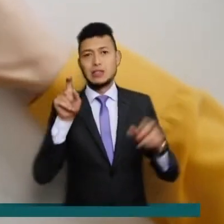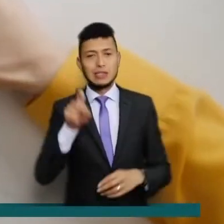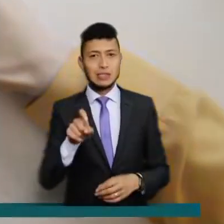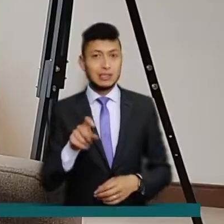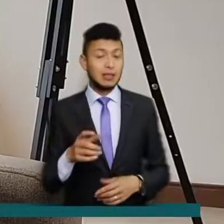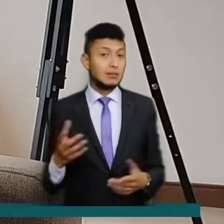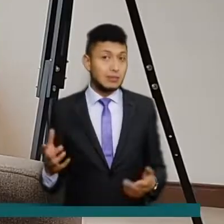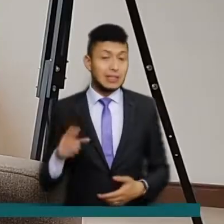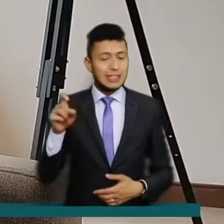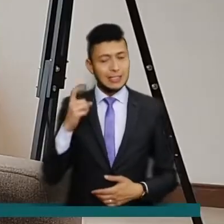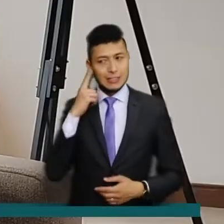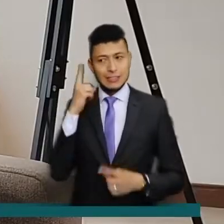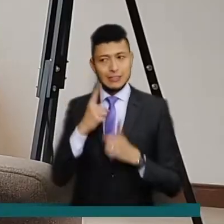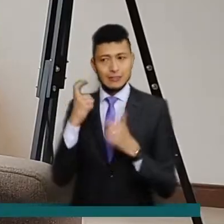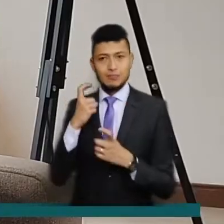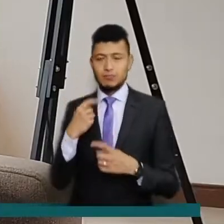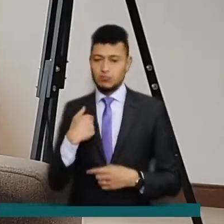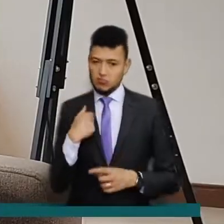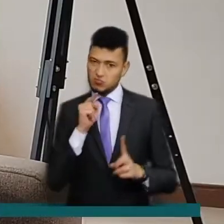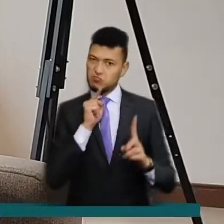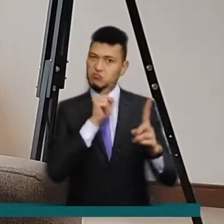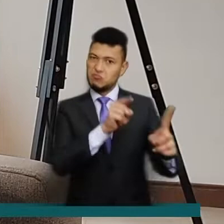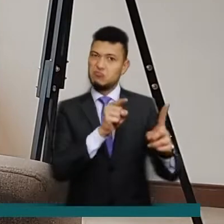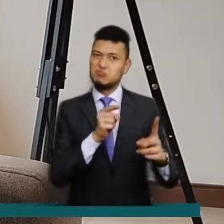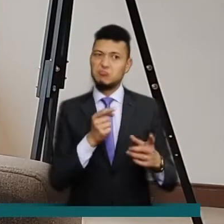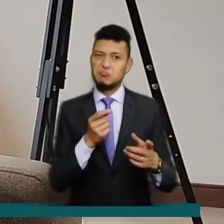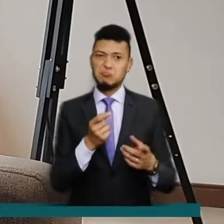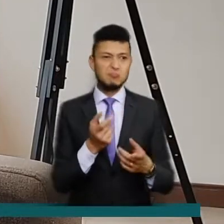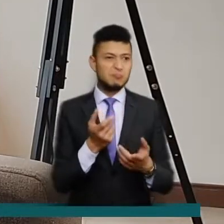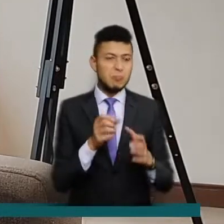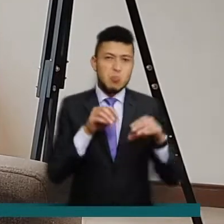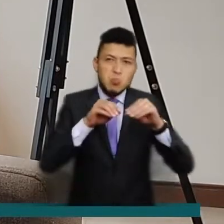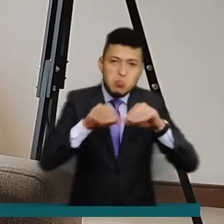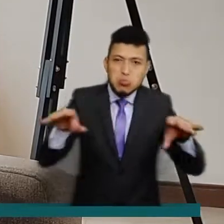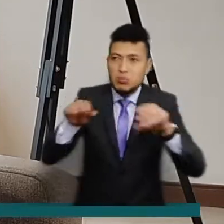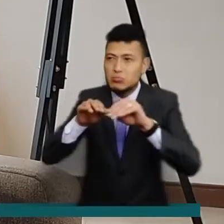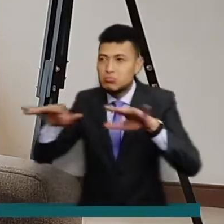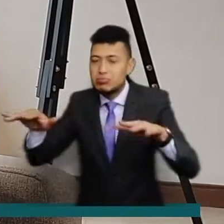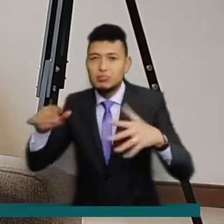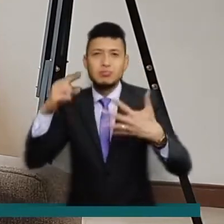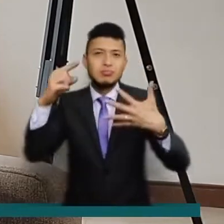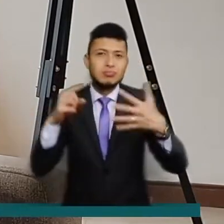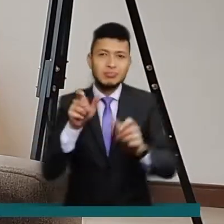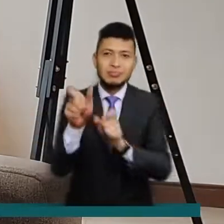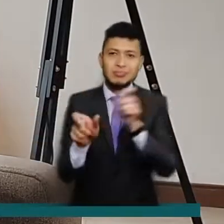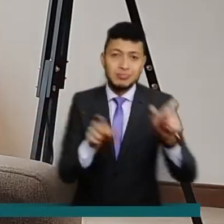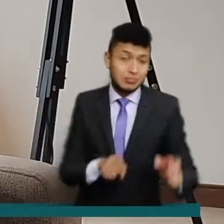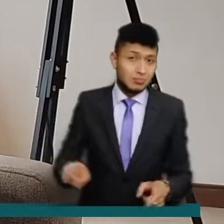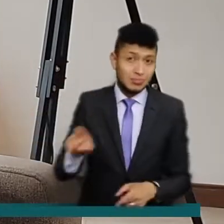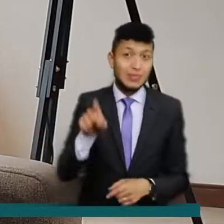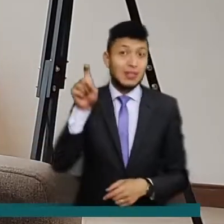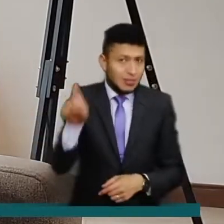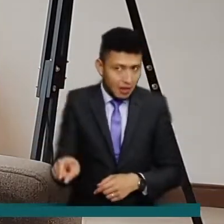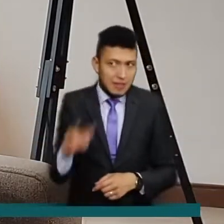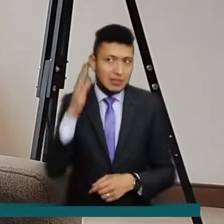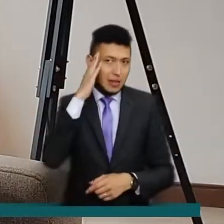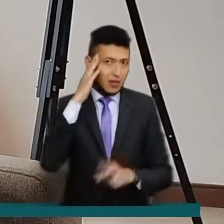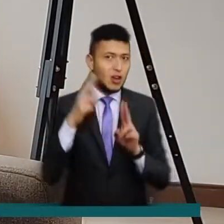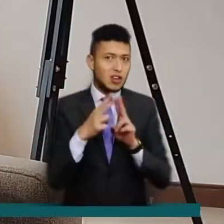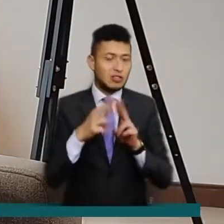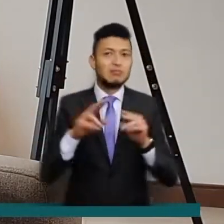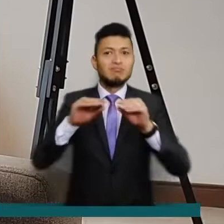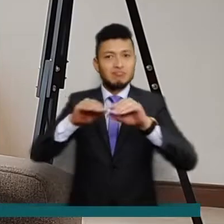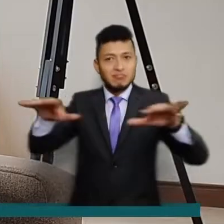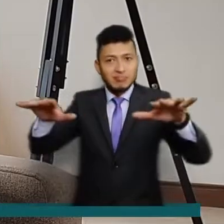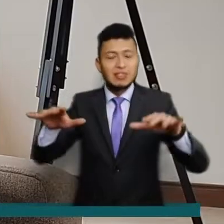claro. Entonces, lo primero que tú debes pensar es cuál es el objetivo con el que vas a publicar con ese público que ya debes conocer